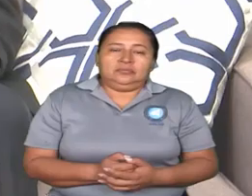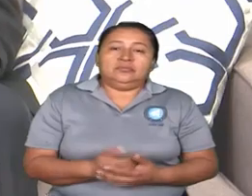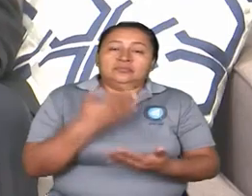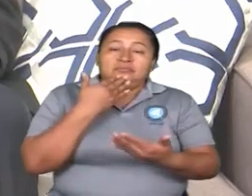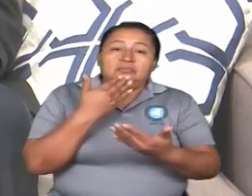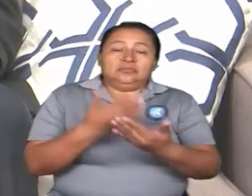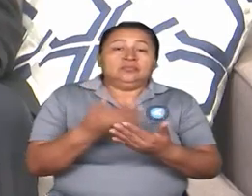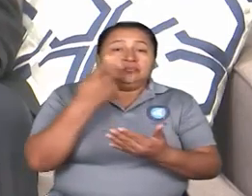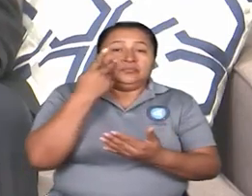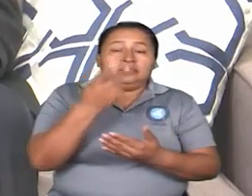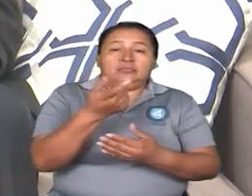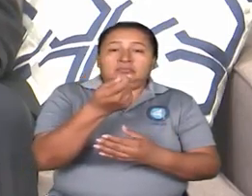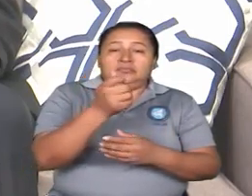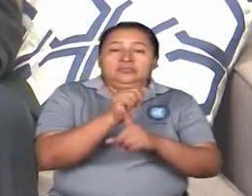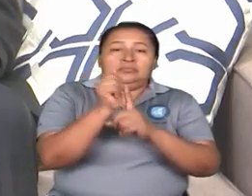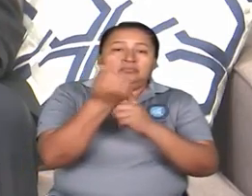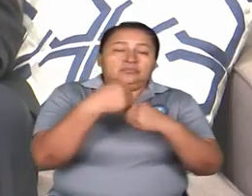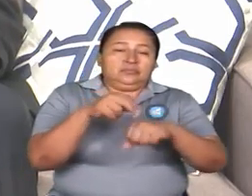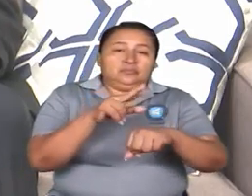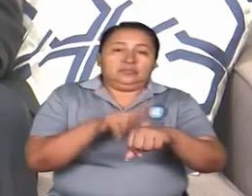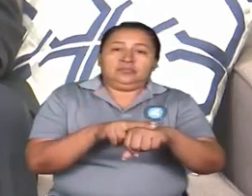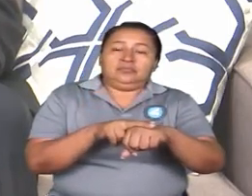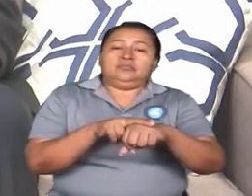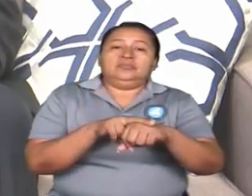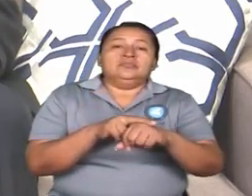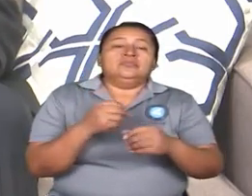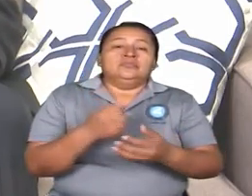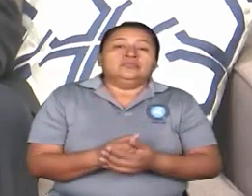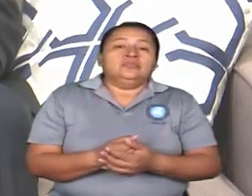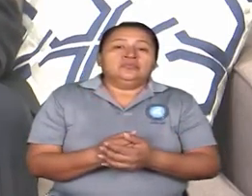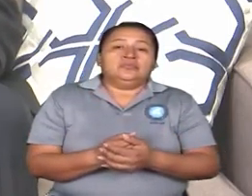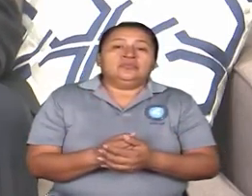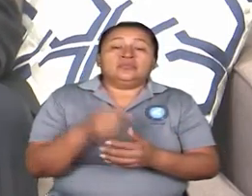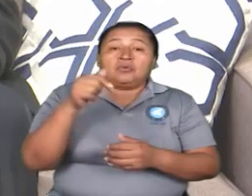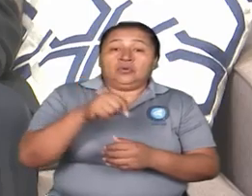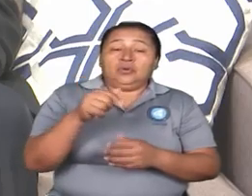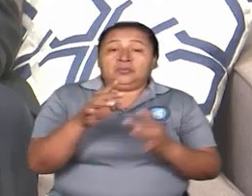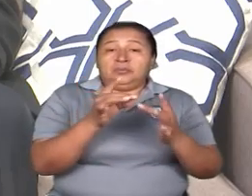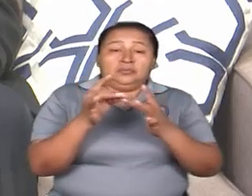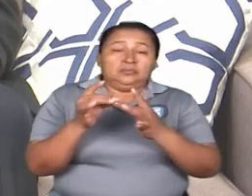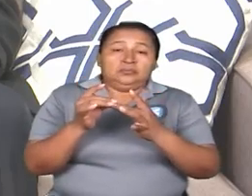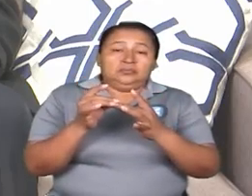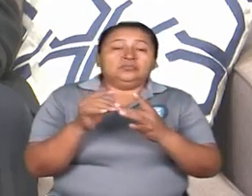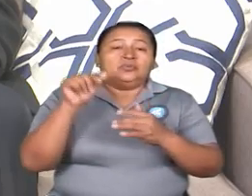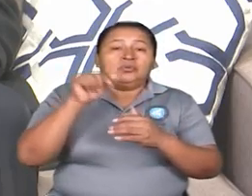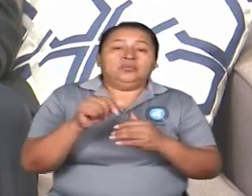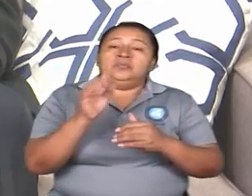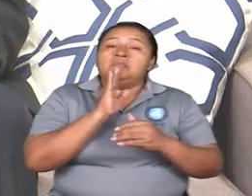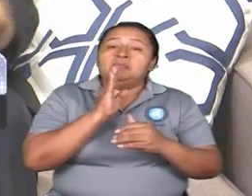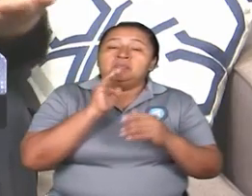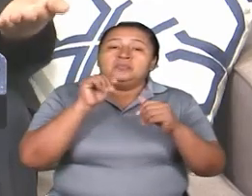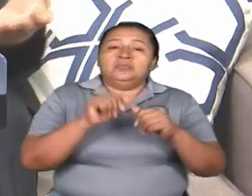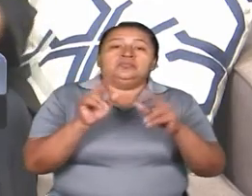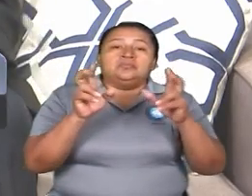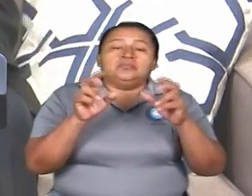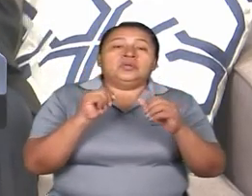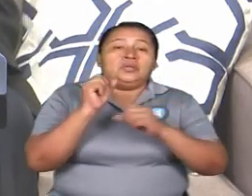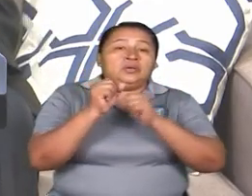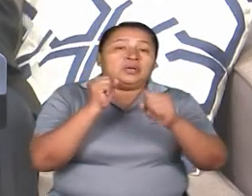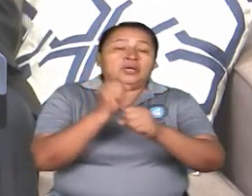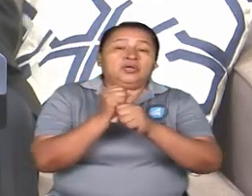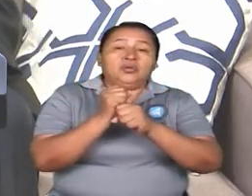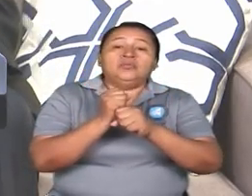Gracias por estar en sintonía del canal parlamentario, el canal de la Asamblea Nacional. Hoy precisamente estamos hablando sobre el aniversario del